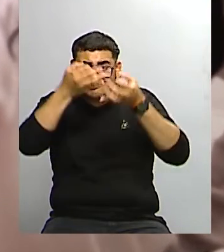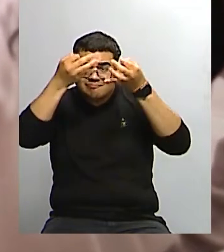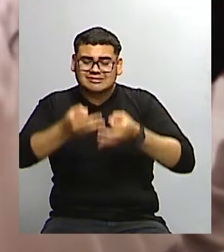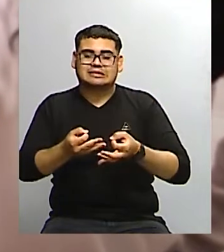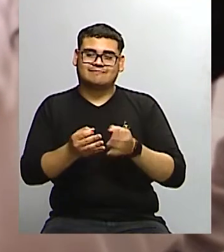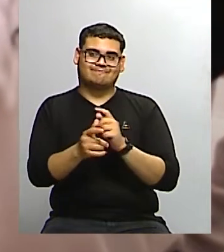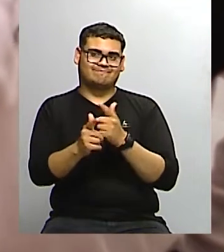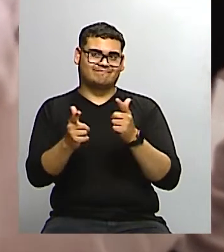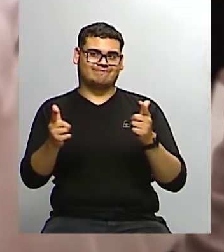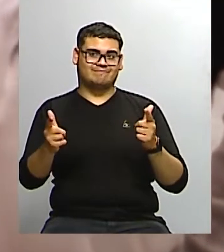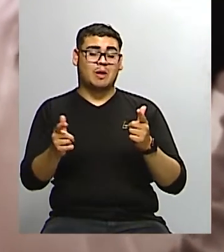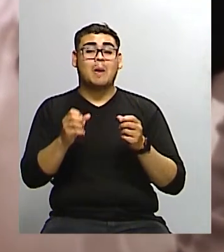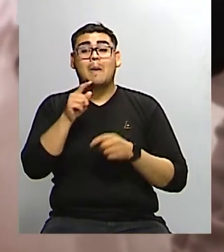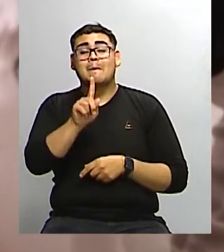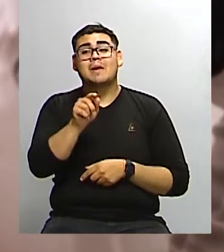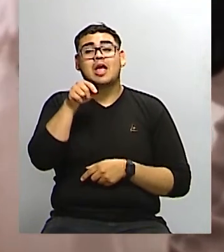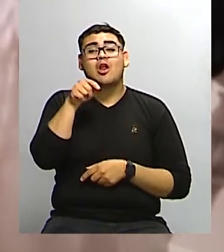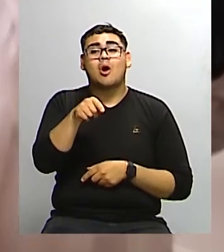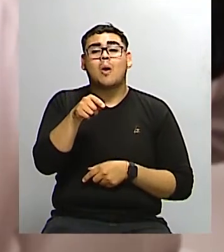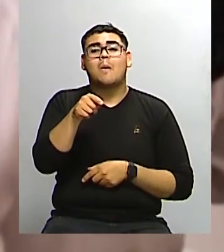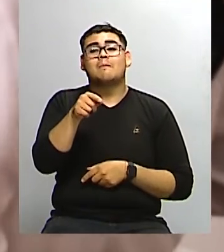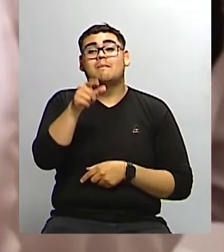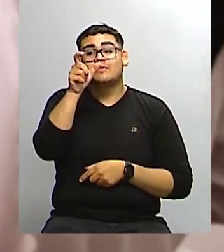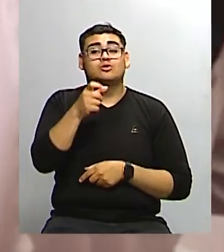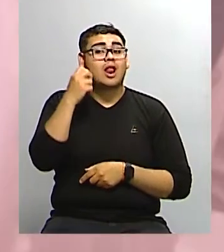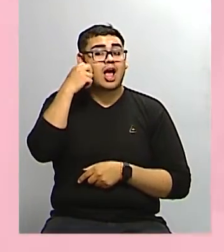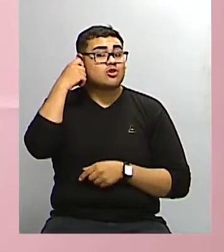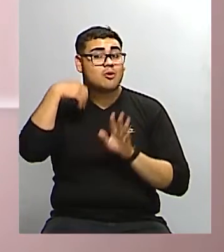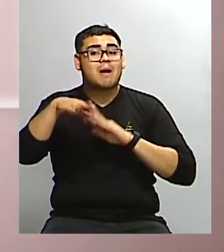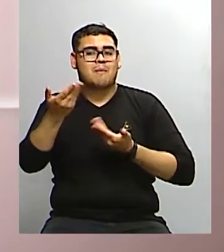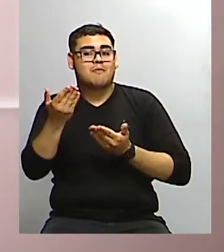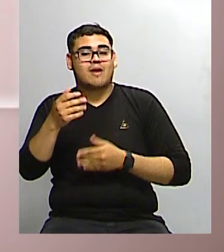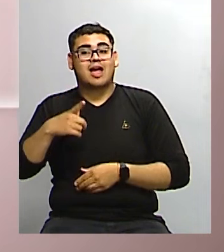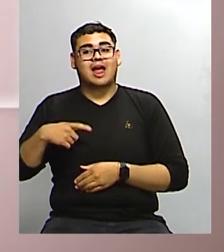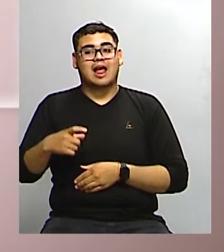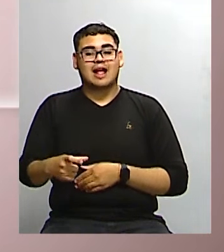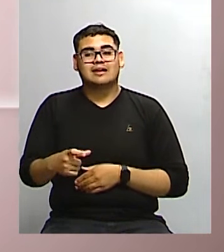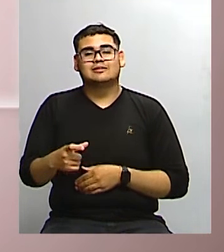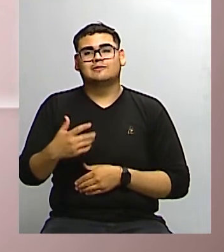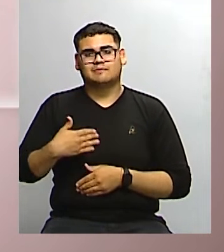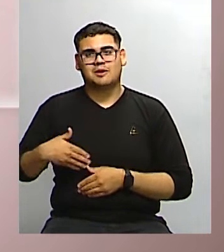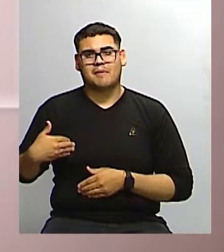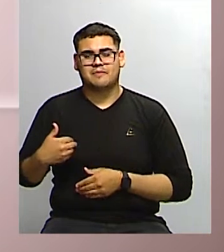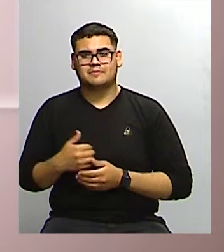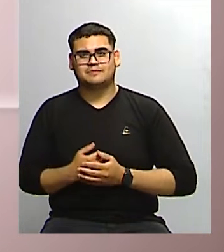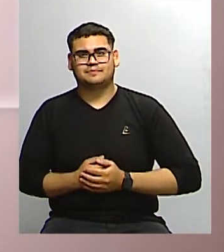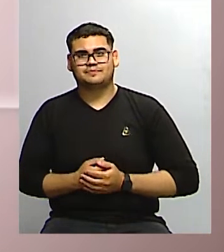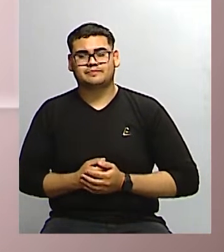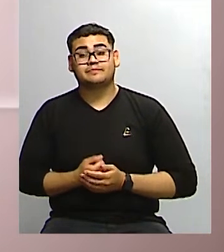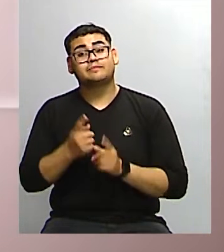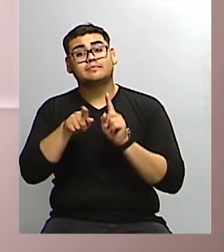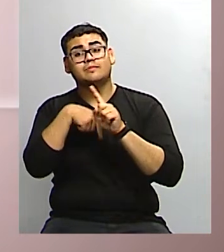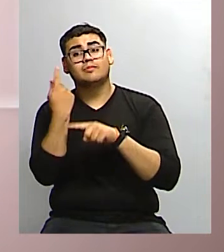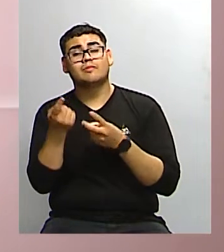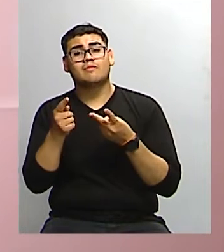general, a mayor edad, mayor cáncer de mama. Y la otra cosa importante son los factores de